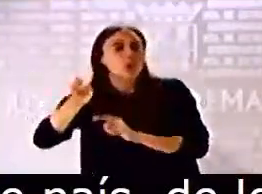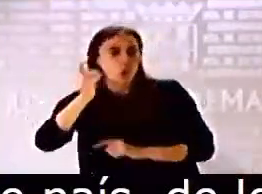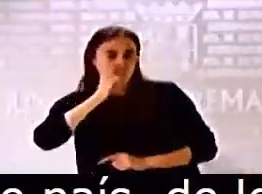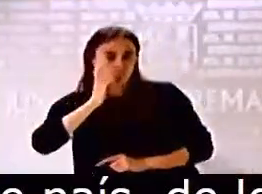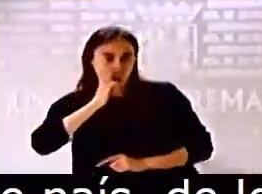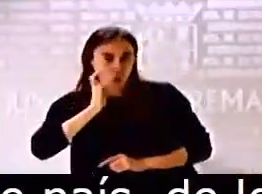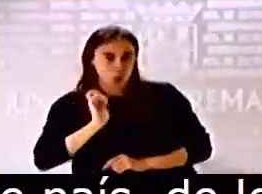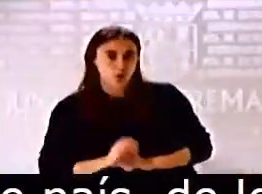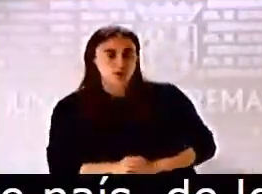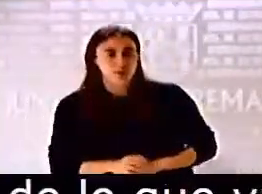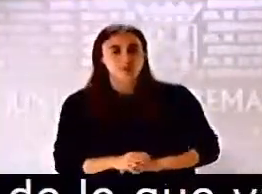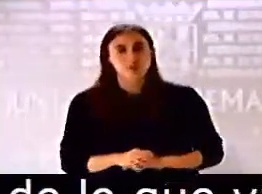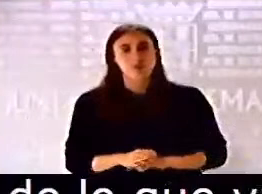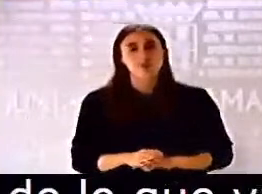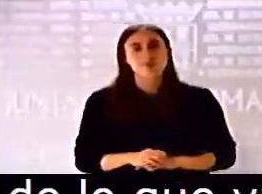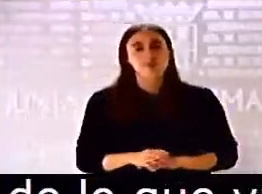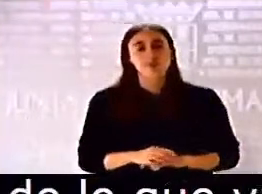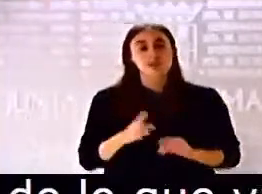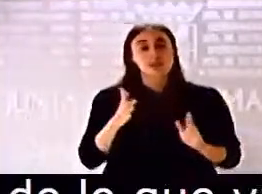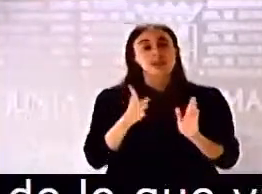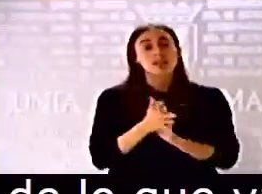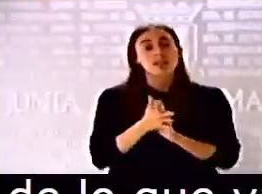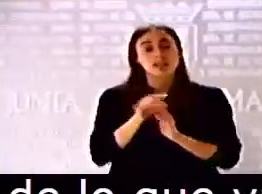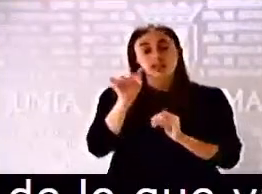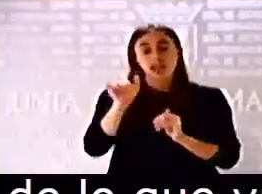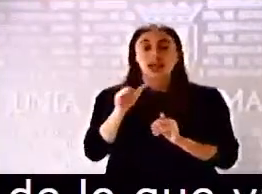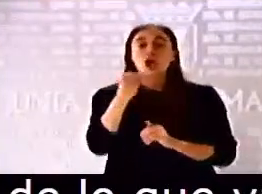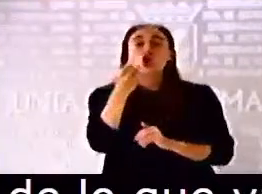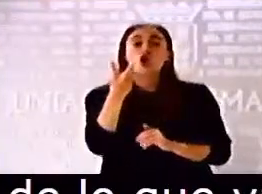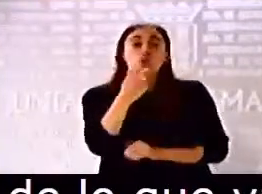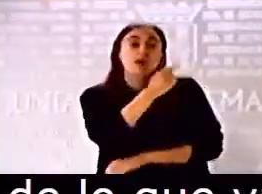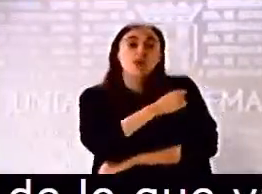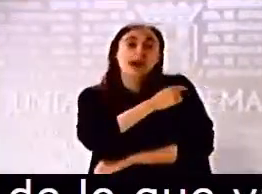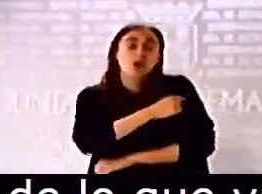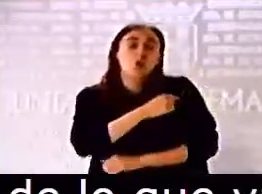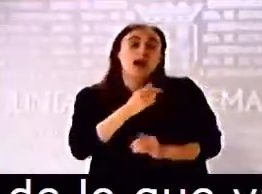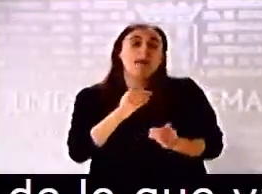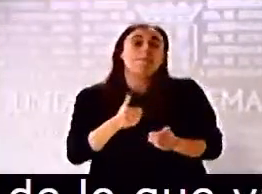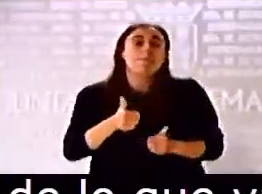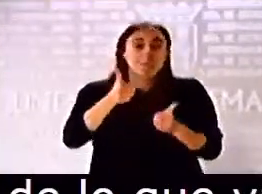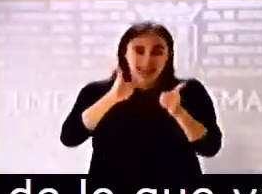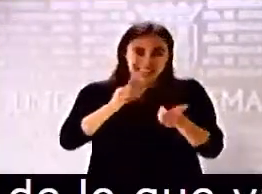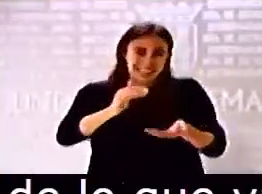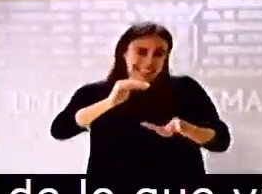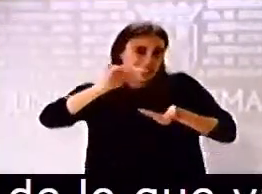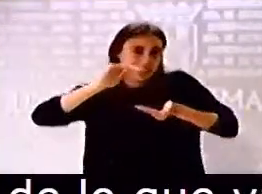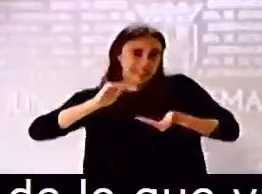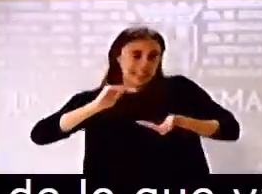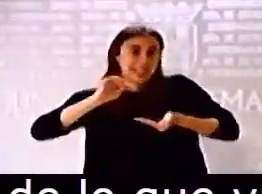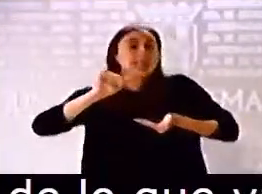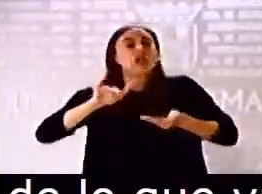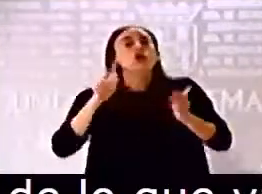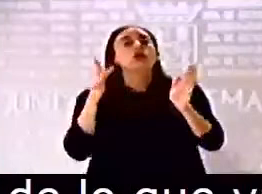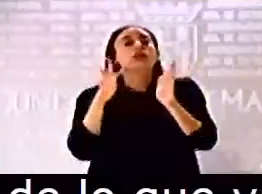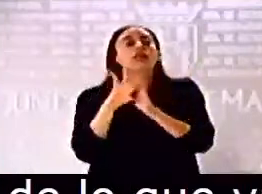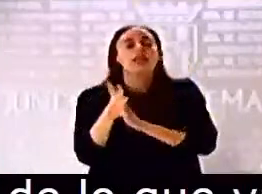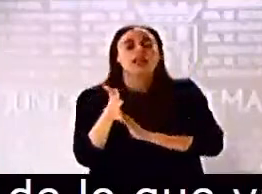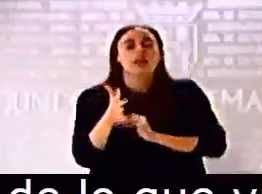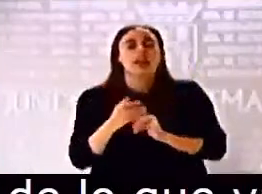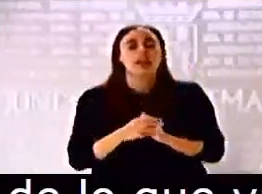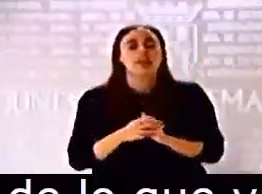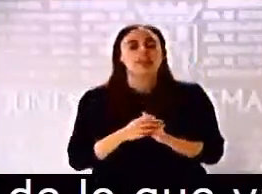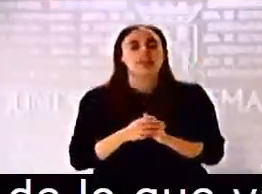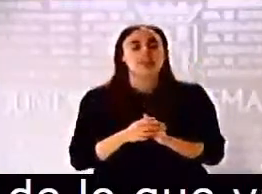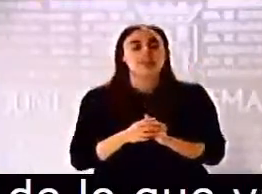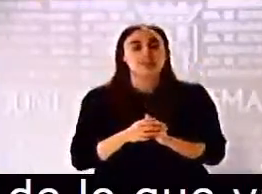junio. Y es que vamos a disponer de más dosis. Y eso significa que vamos a poder tener, sin